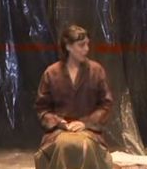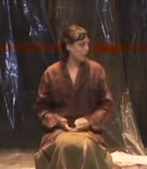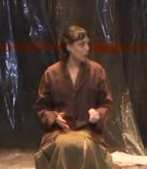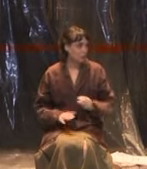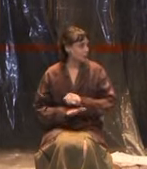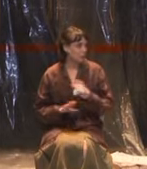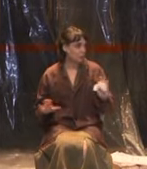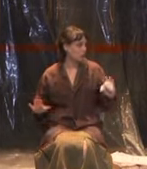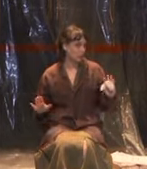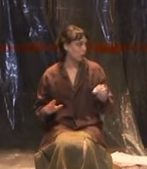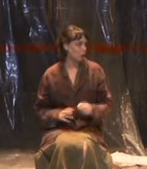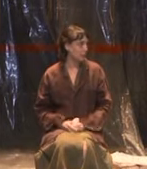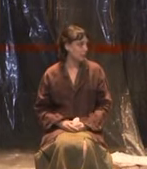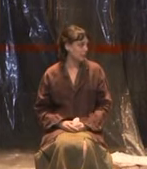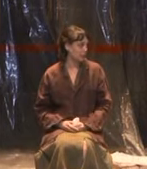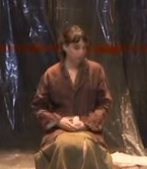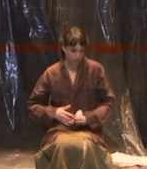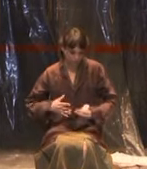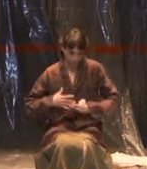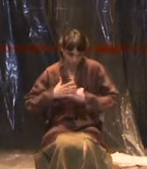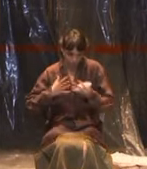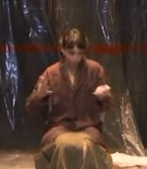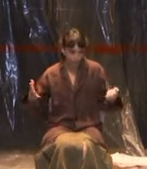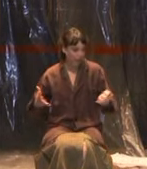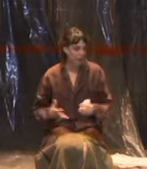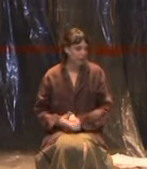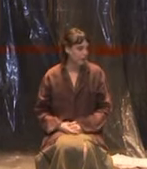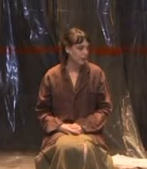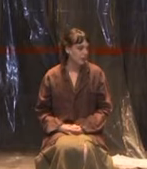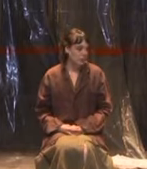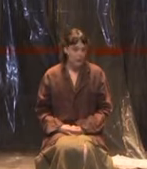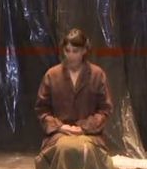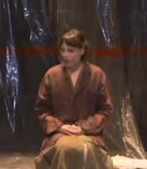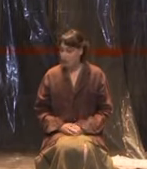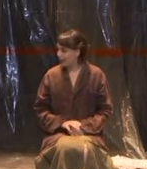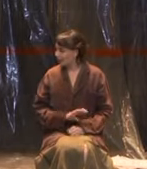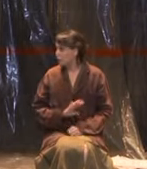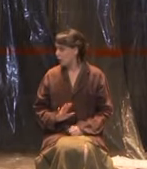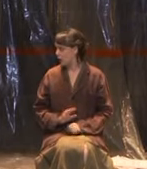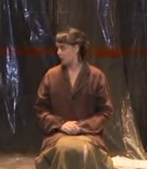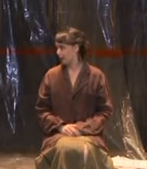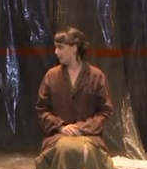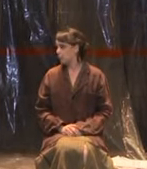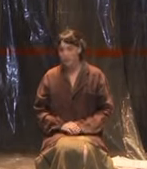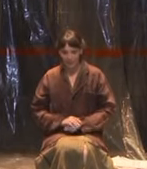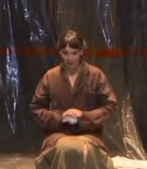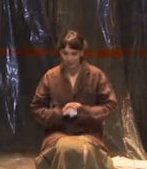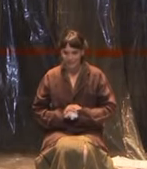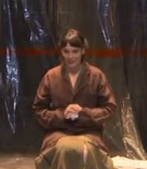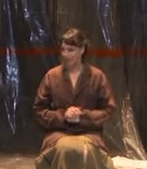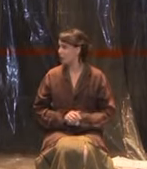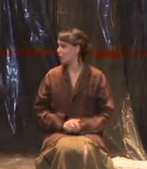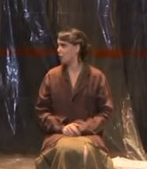de Carolina Iglesias y Victoria Martín, que se subirán al escenario de la Sala Argenta a través de Estirando el Chicle Live, un show derivado